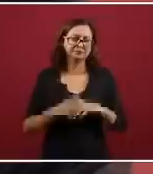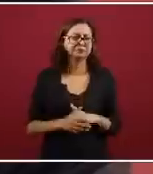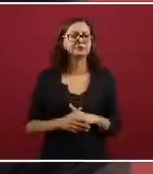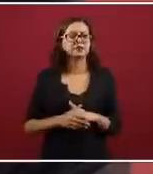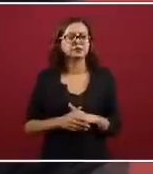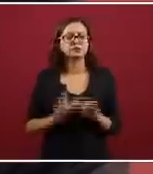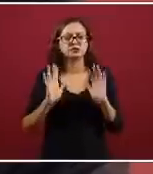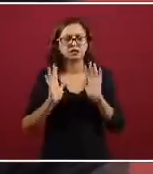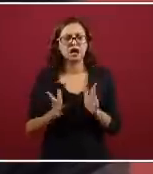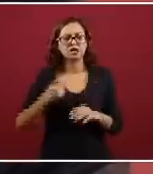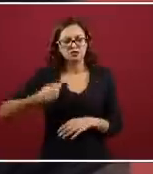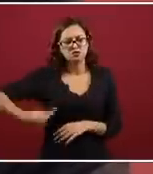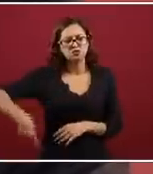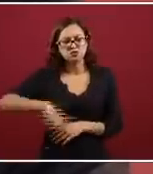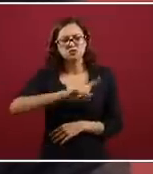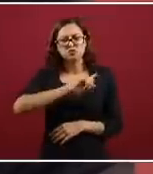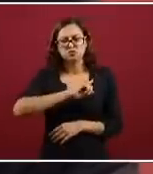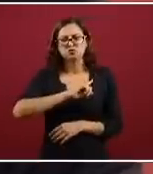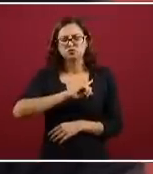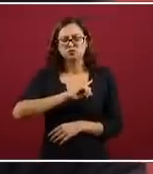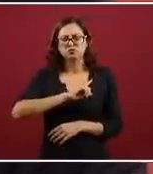estamos